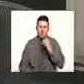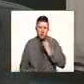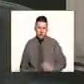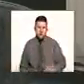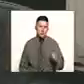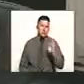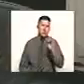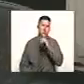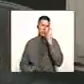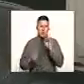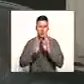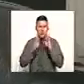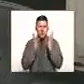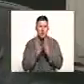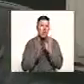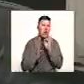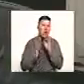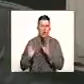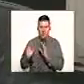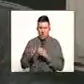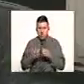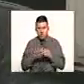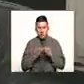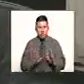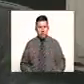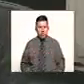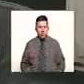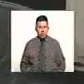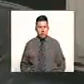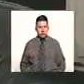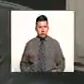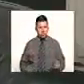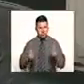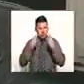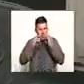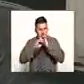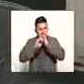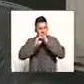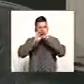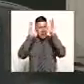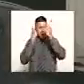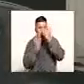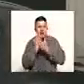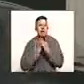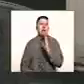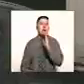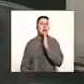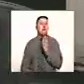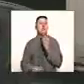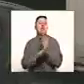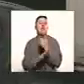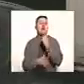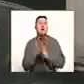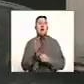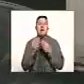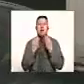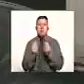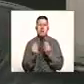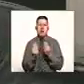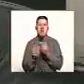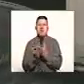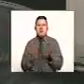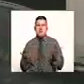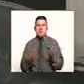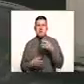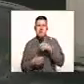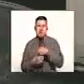ciudadano, un congresista o un gremio, sea público, sea transparente, se sepa quién pidió qué, para qué, dónde se invierte,